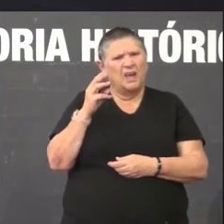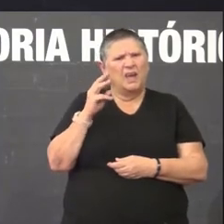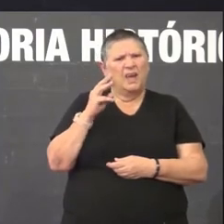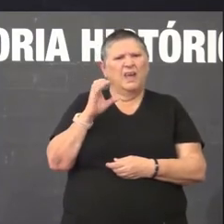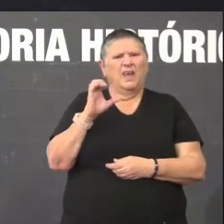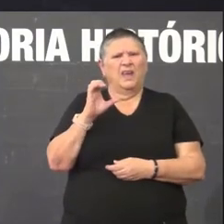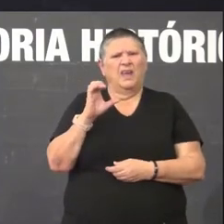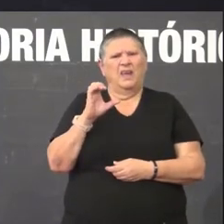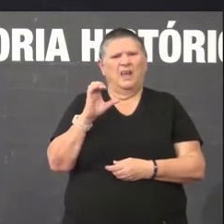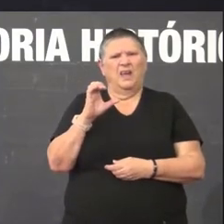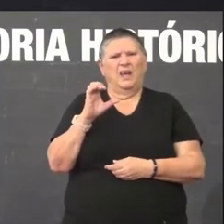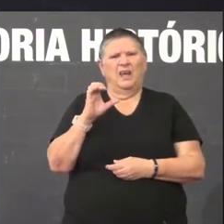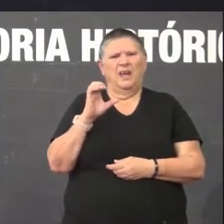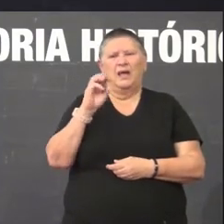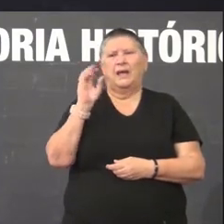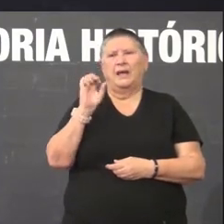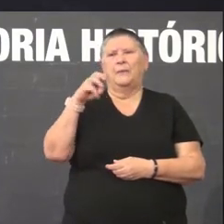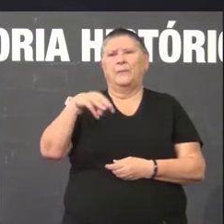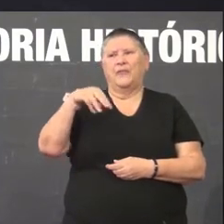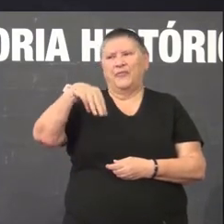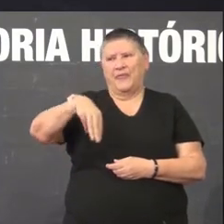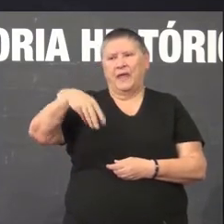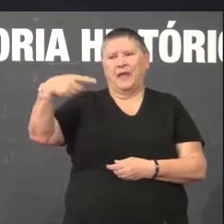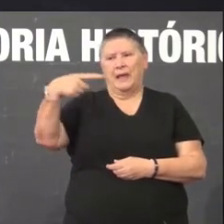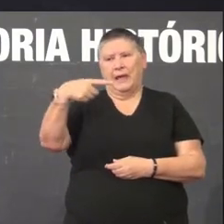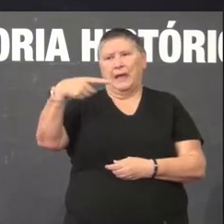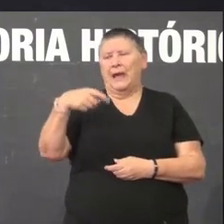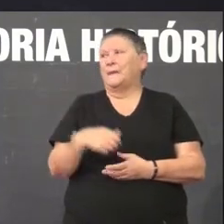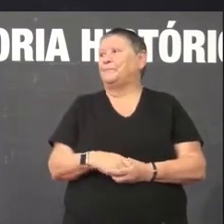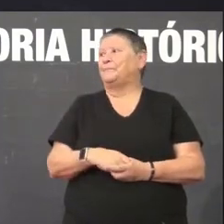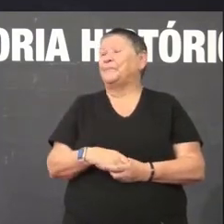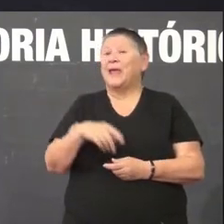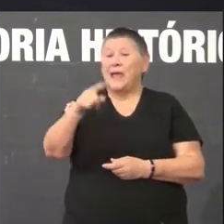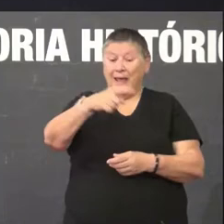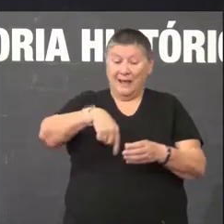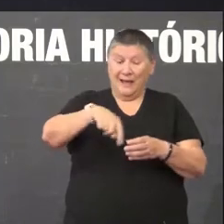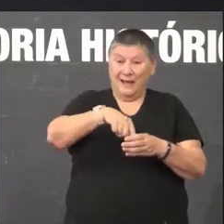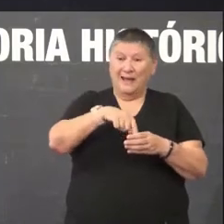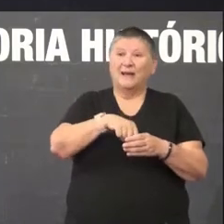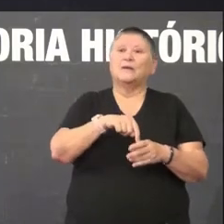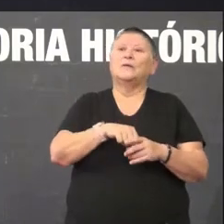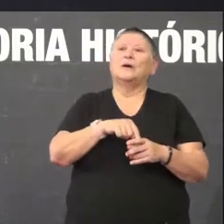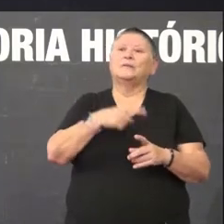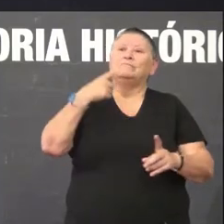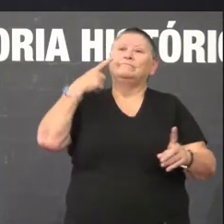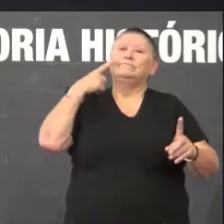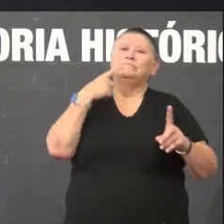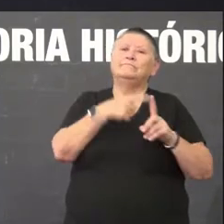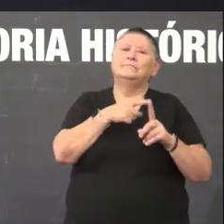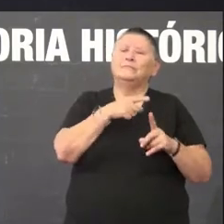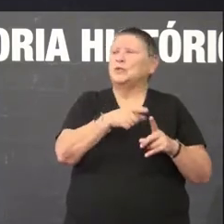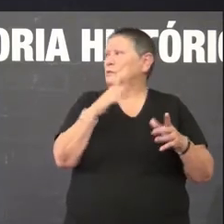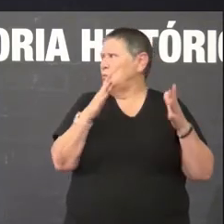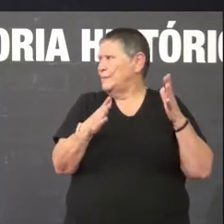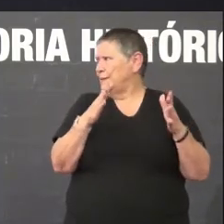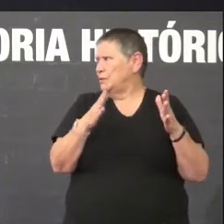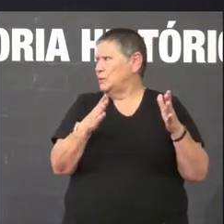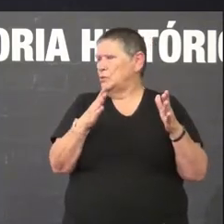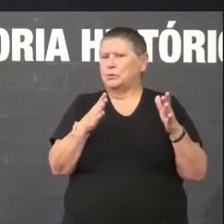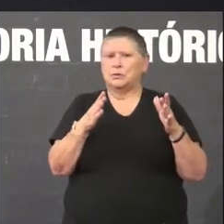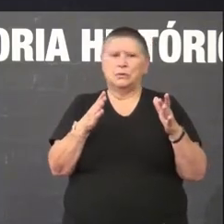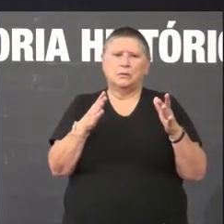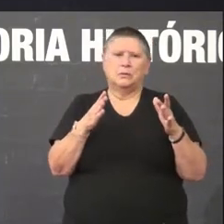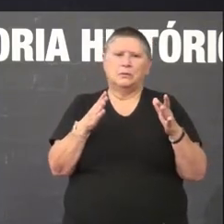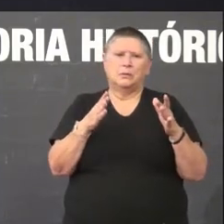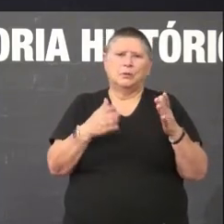Bueno, estes dous eran totalmente partidarios en ese momento por demócratas. A